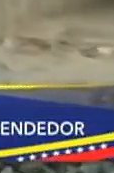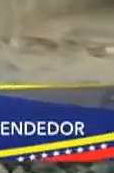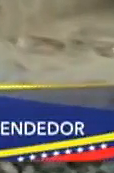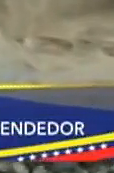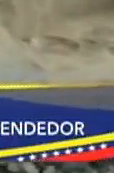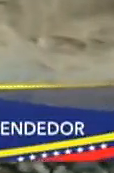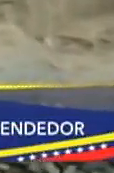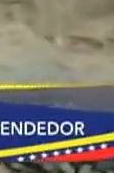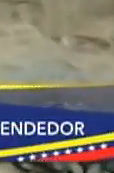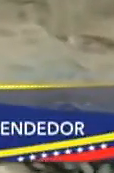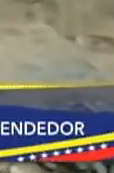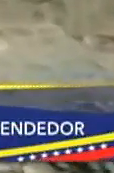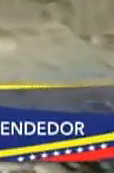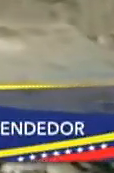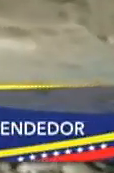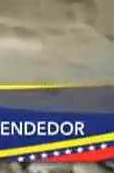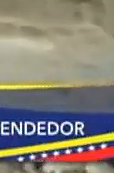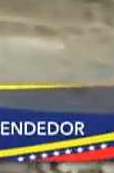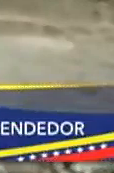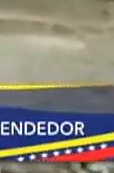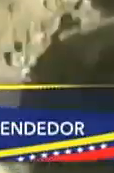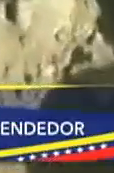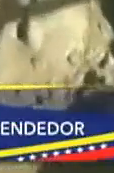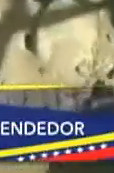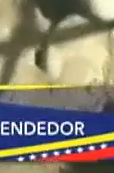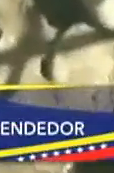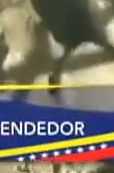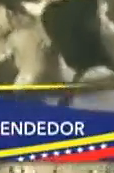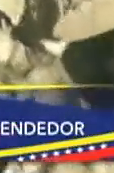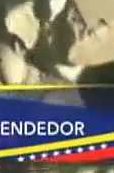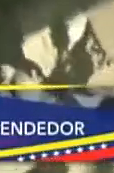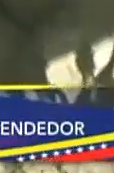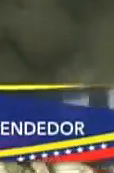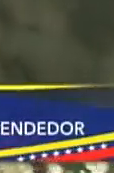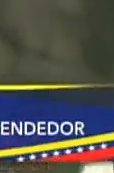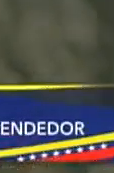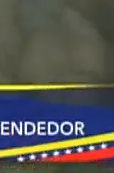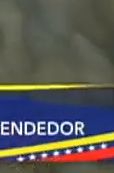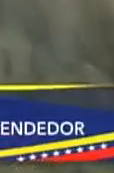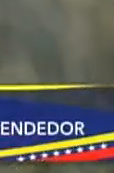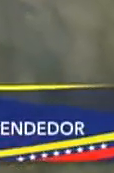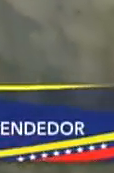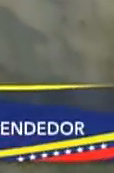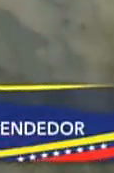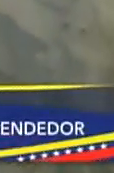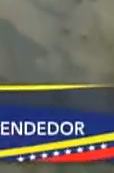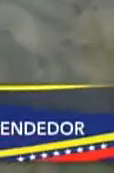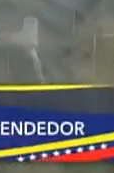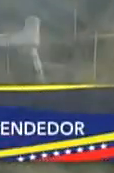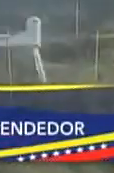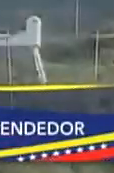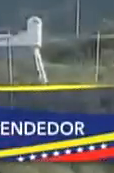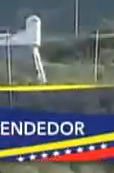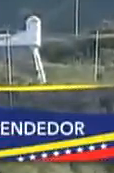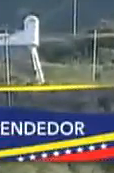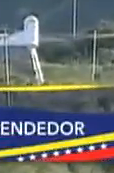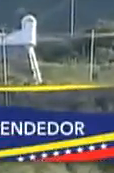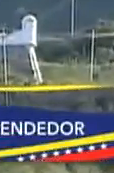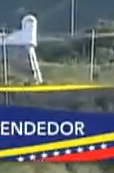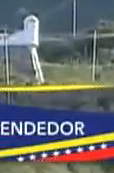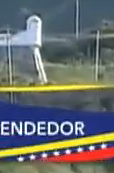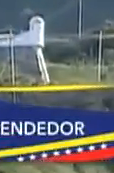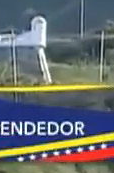para fortalecer el turismo en esta importante ciudad de nuestro país, en este